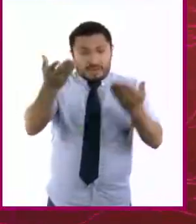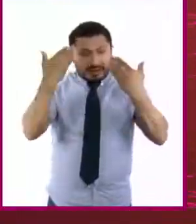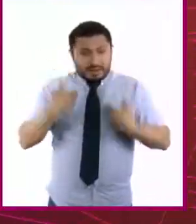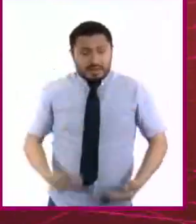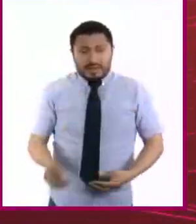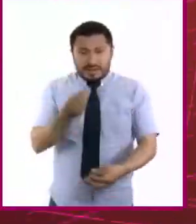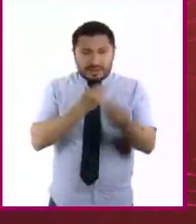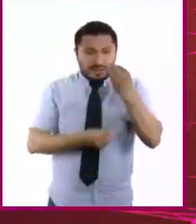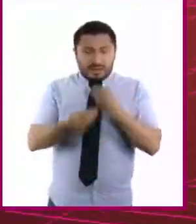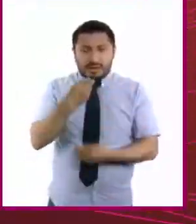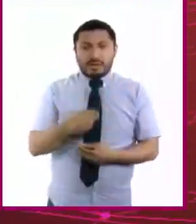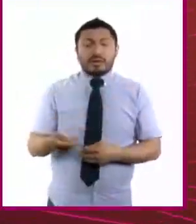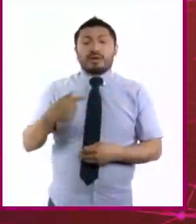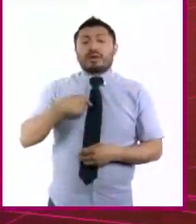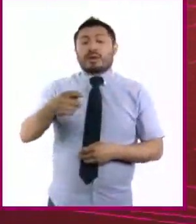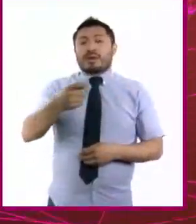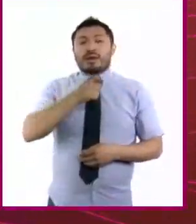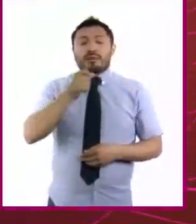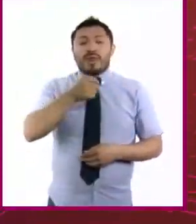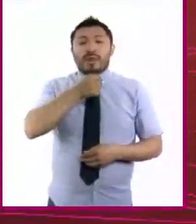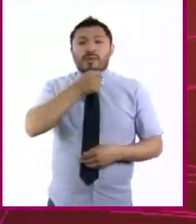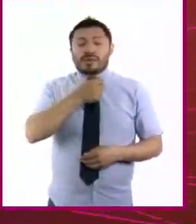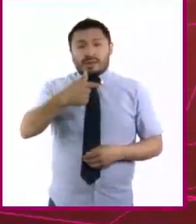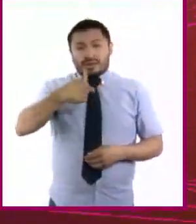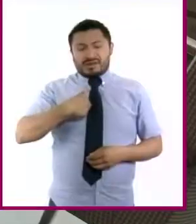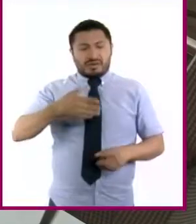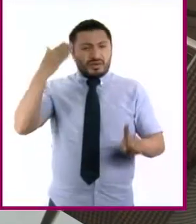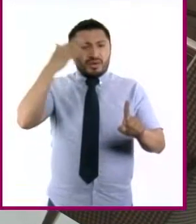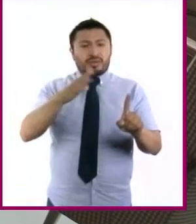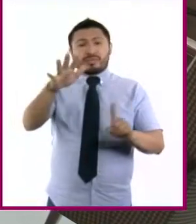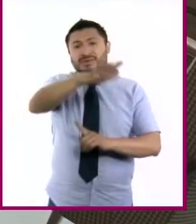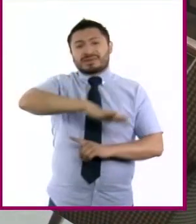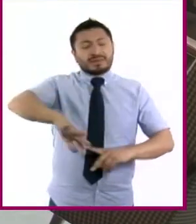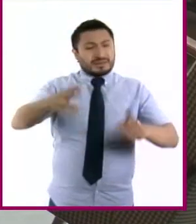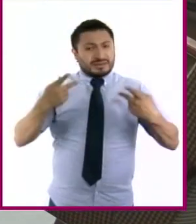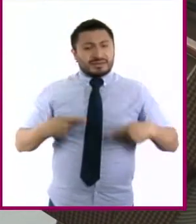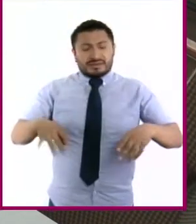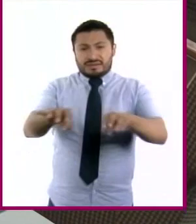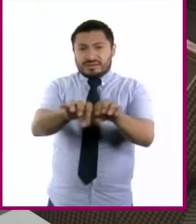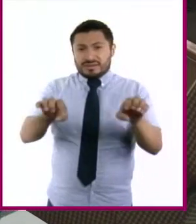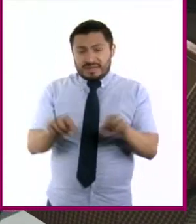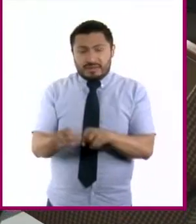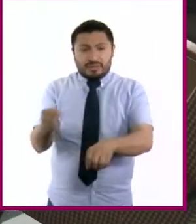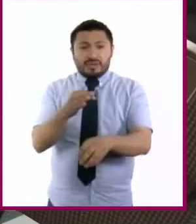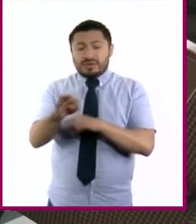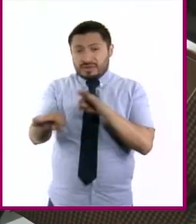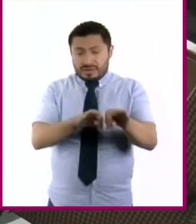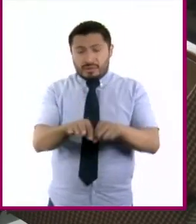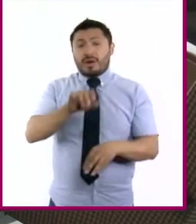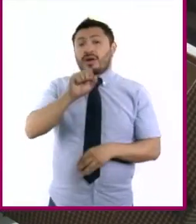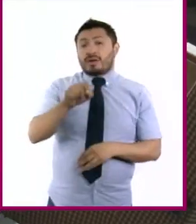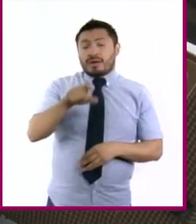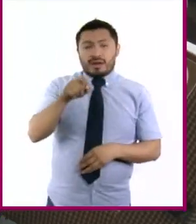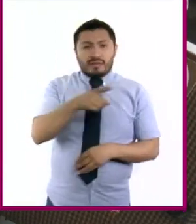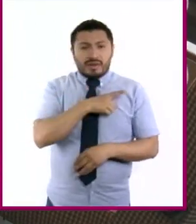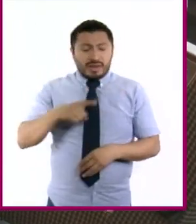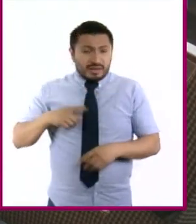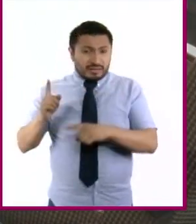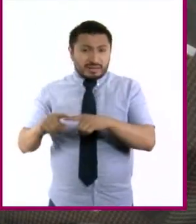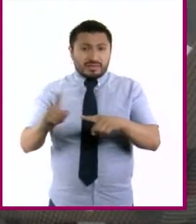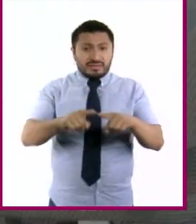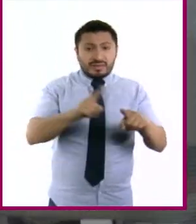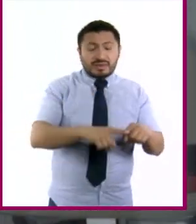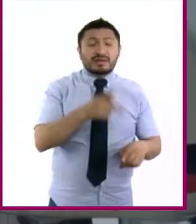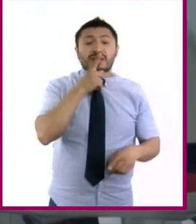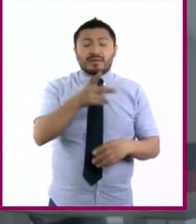parlante profesional y mi público objetivo es la producción. También se deben diferenciar conceptos claves dentro del formulario. El equipo